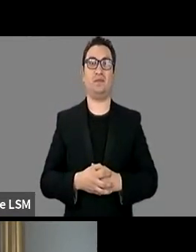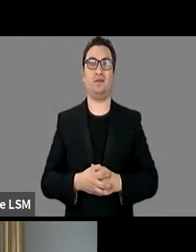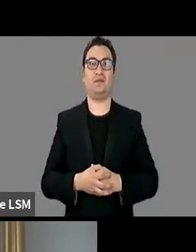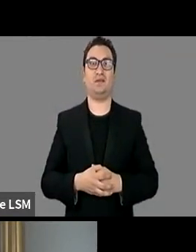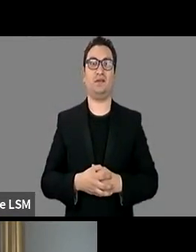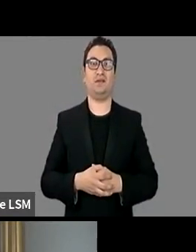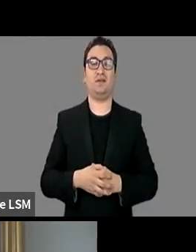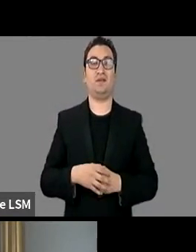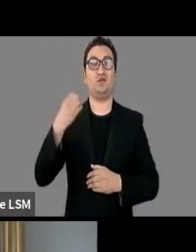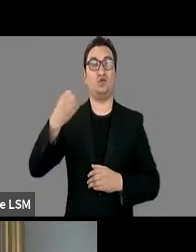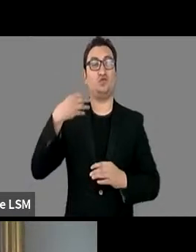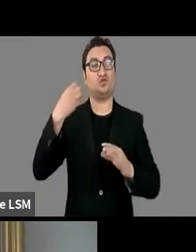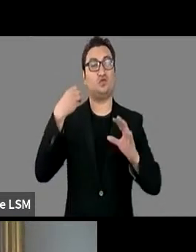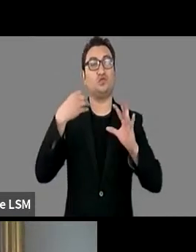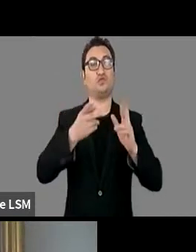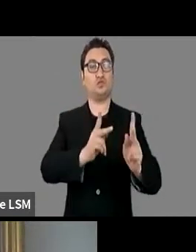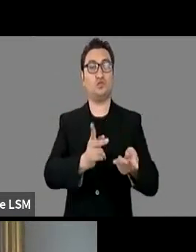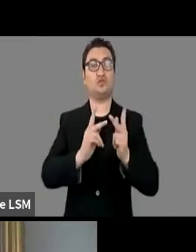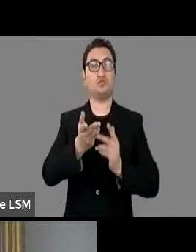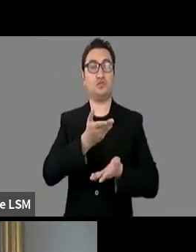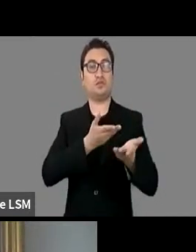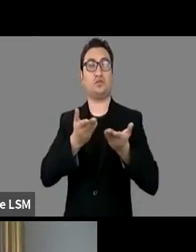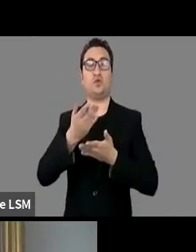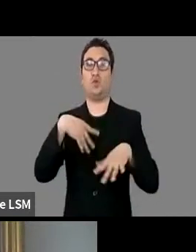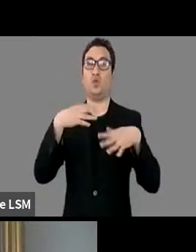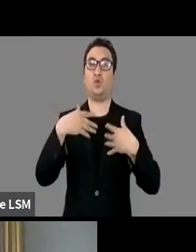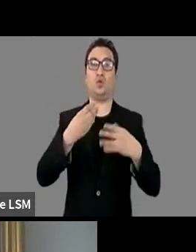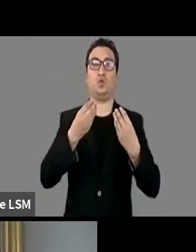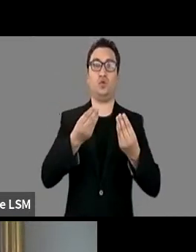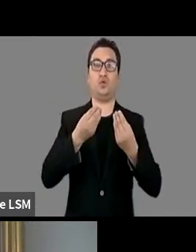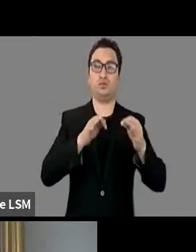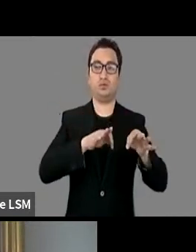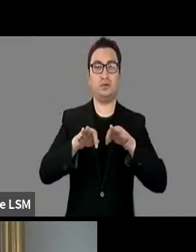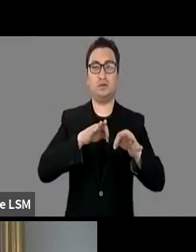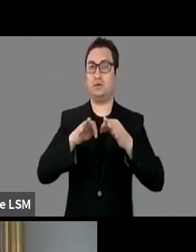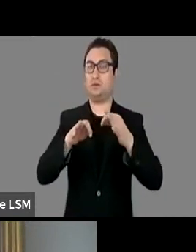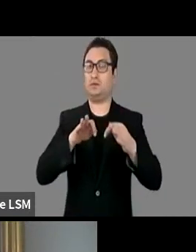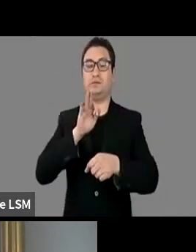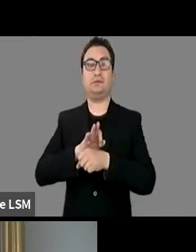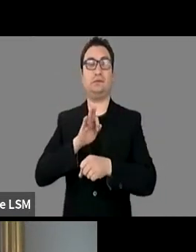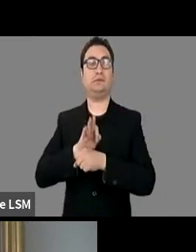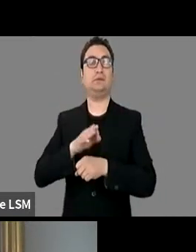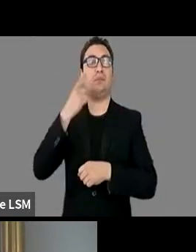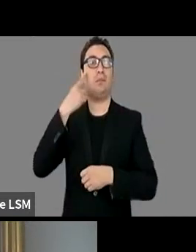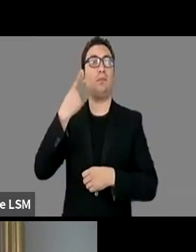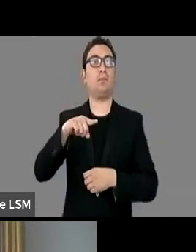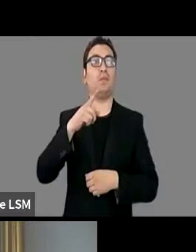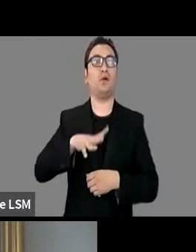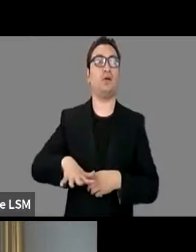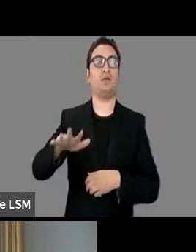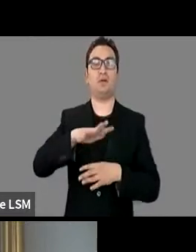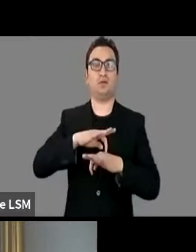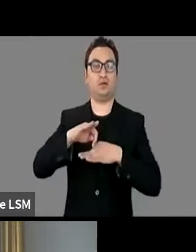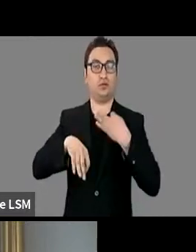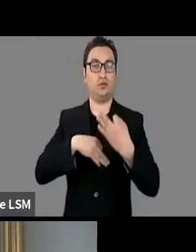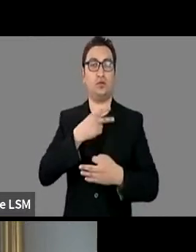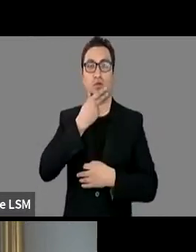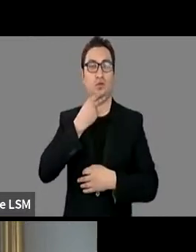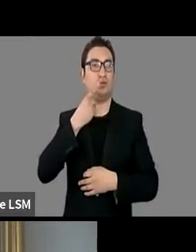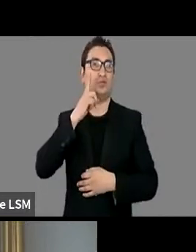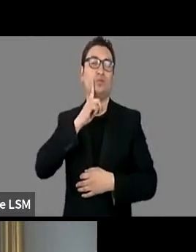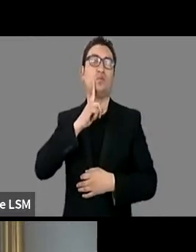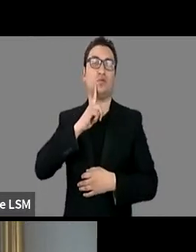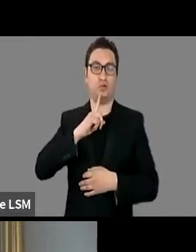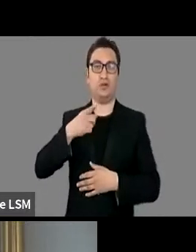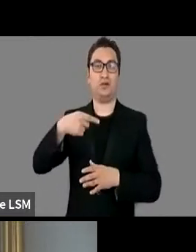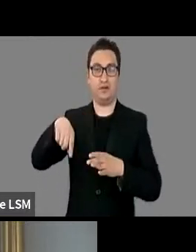sesiones muy productivas para las y los que tengan la ventaja de seguirlas,